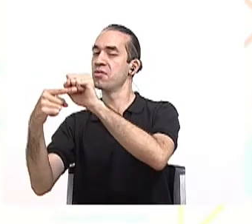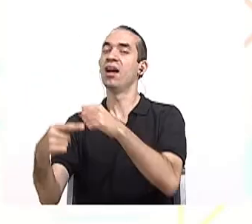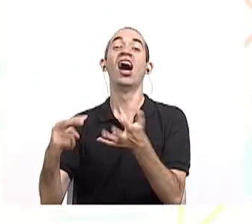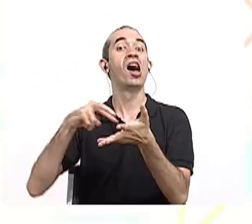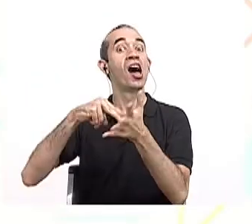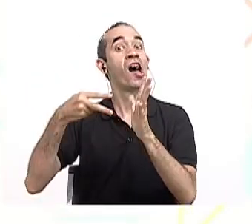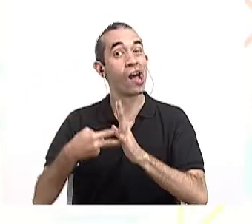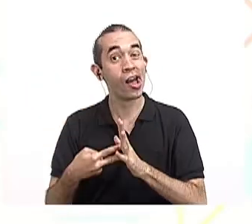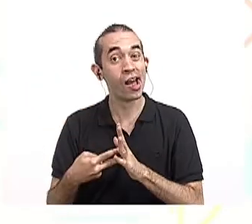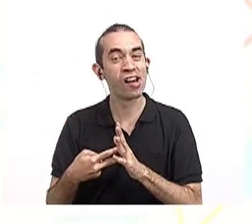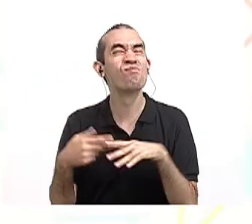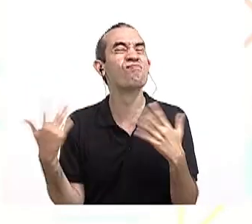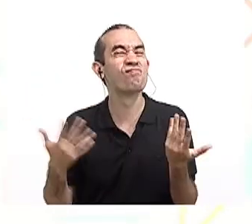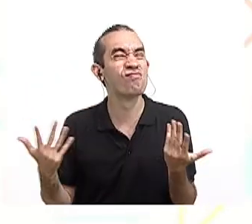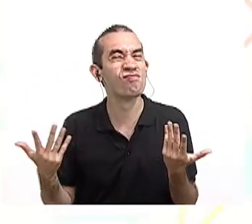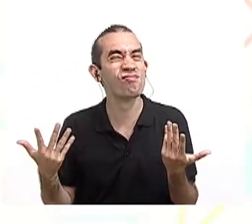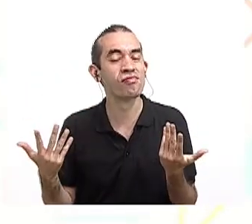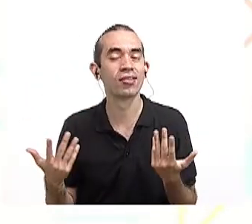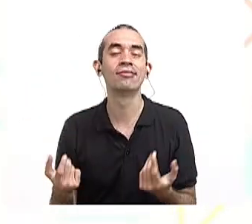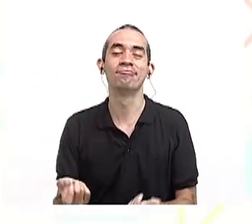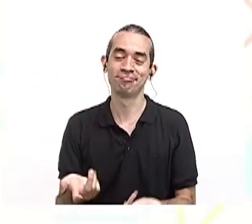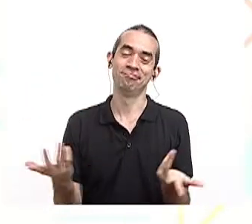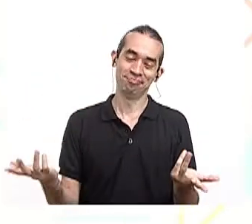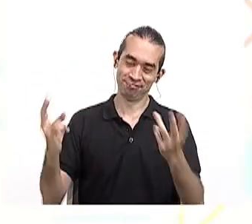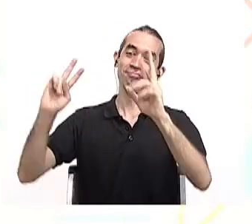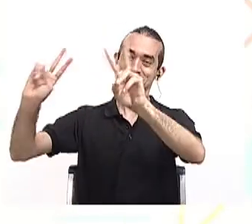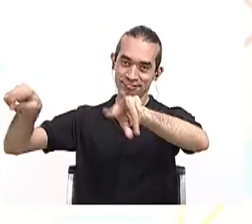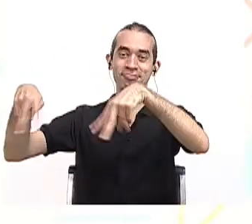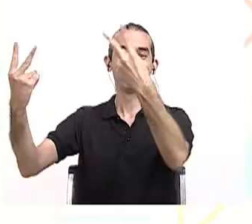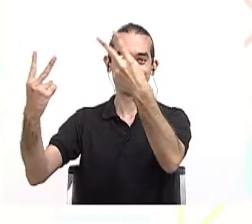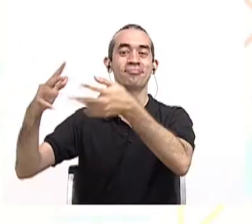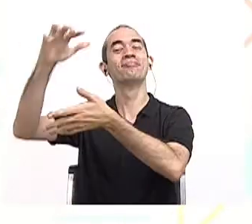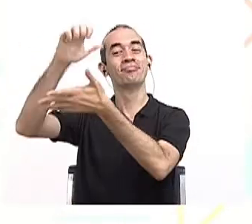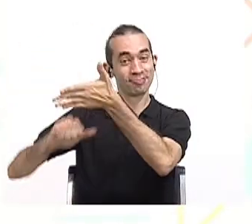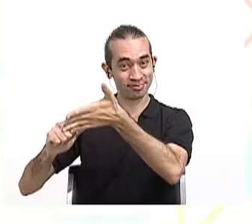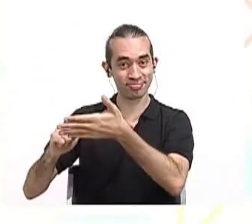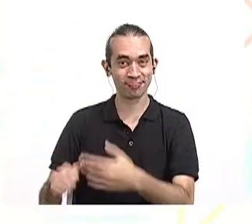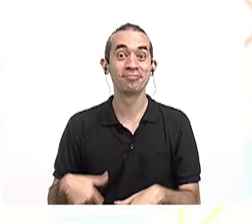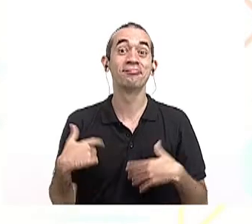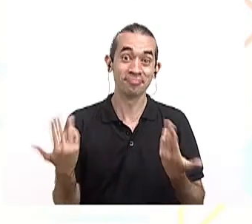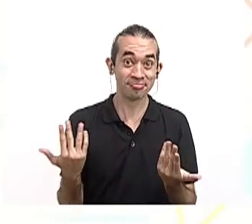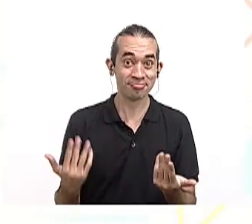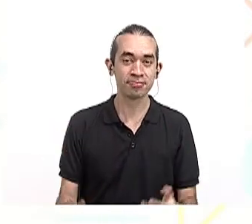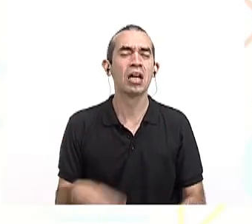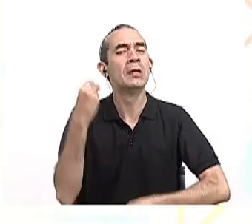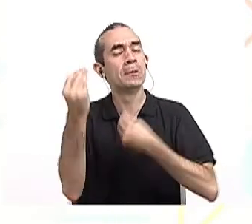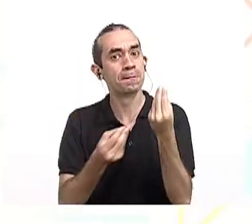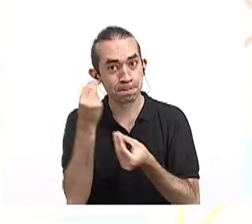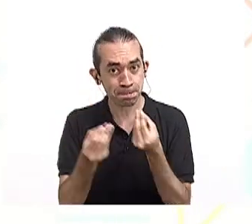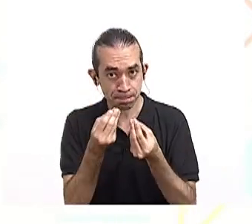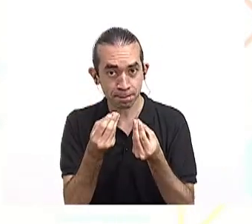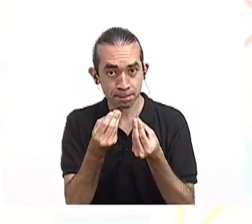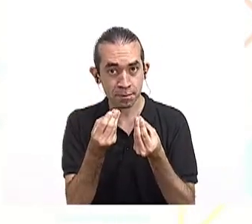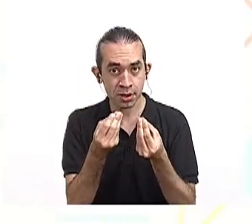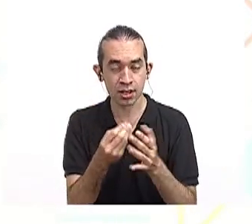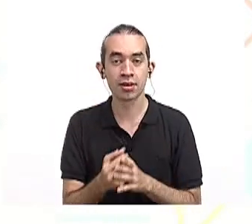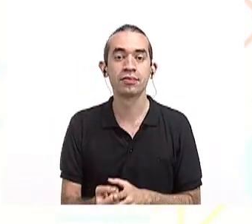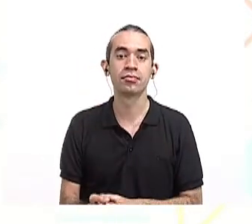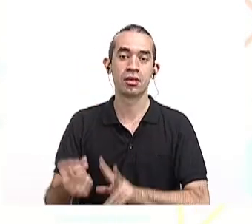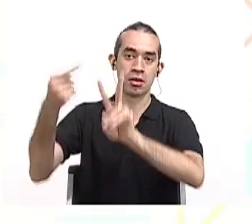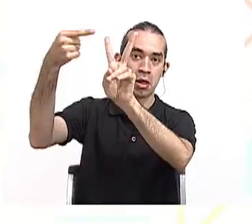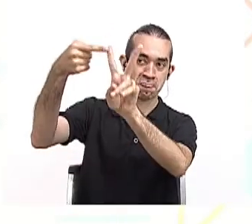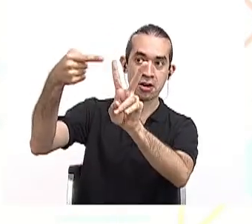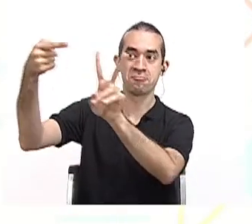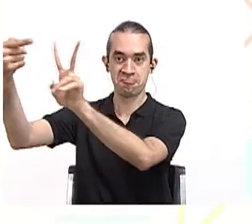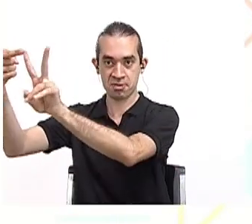estamos ante una, claro, diferencia de cuadrados. ¿Qué hacemos? Sacamos raíz de